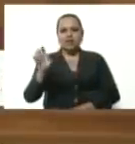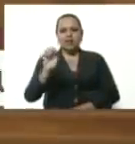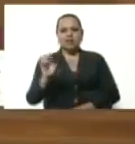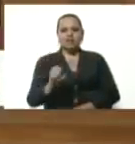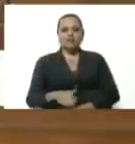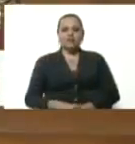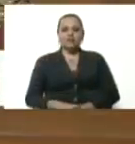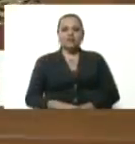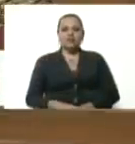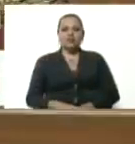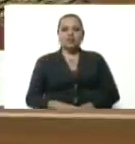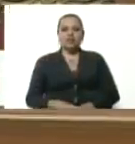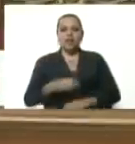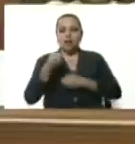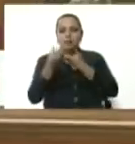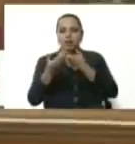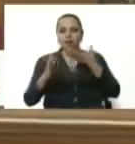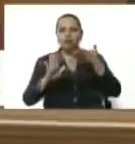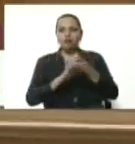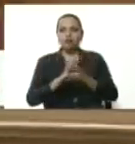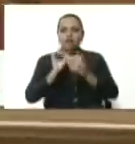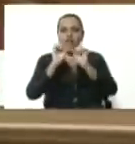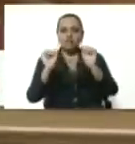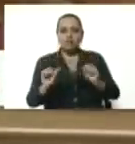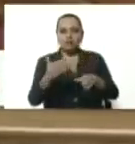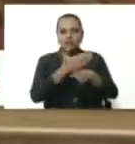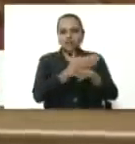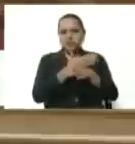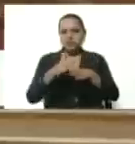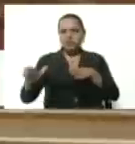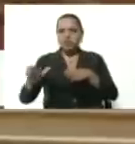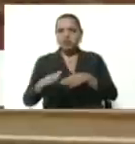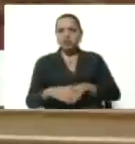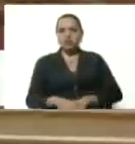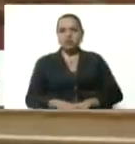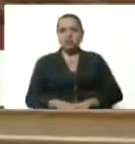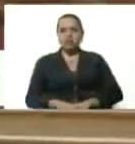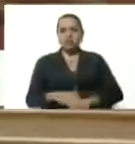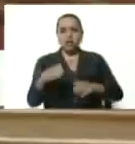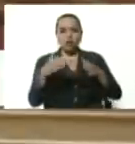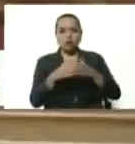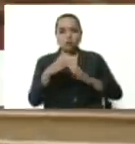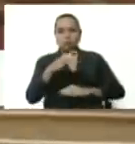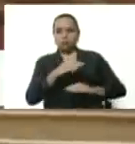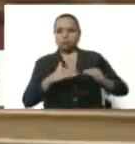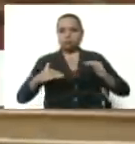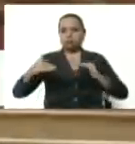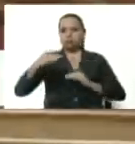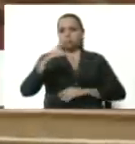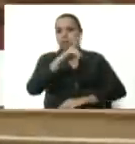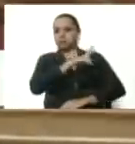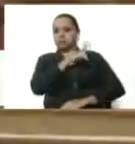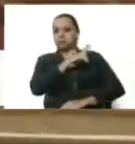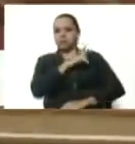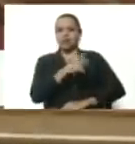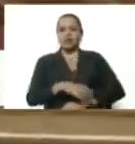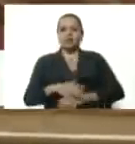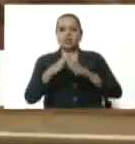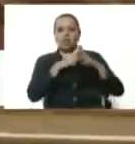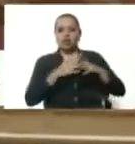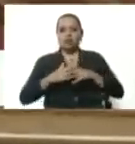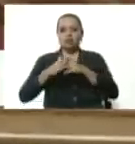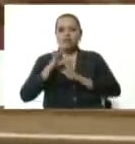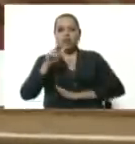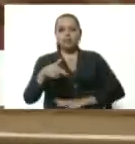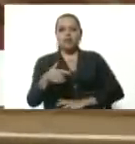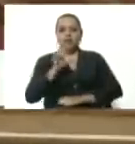evidenciaron el carácter histórico del sistema discriminatorio y excluyente de la élite estadounidense, así como de la lucha de los pueblos del